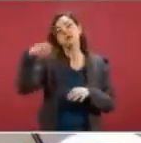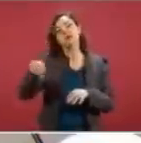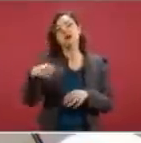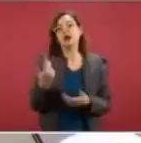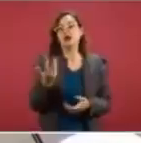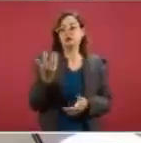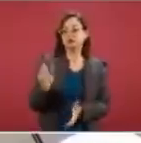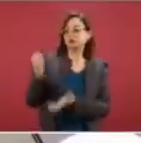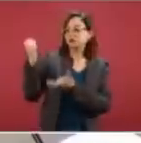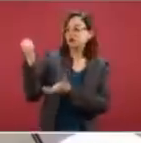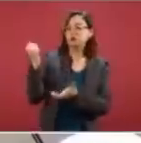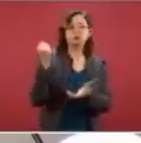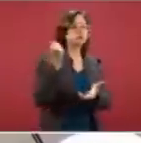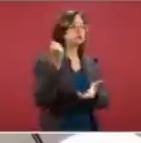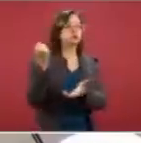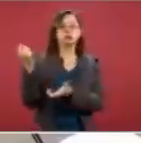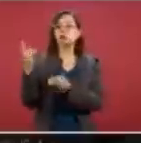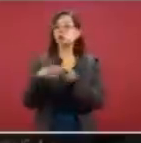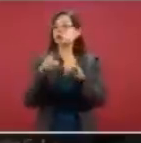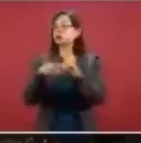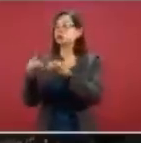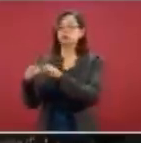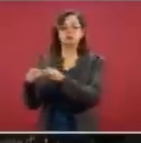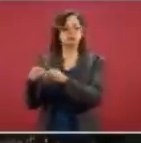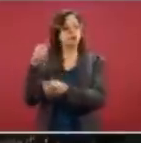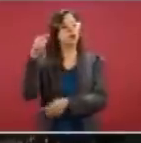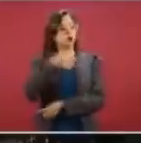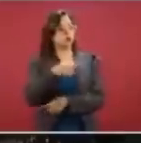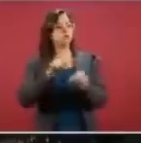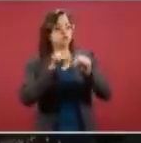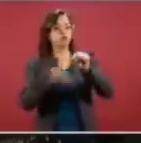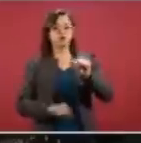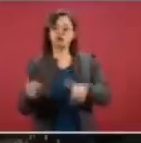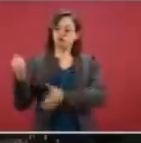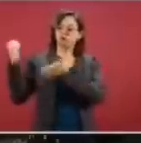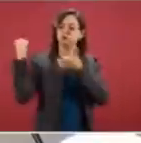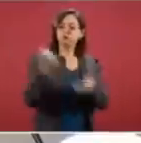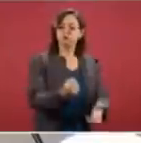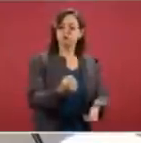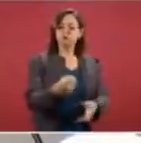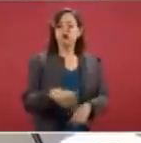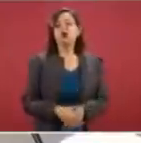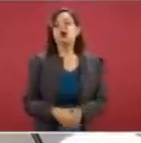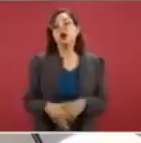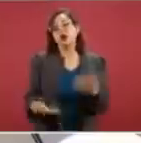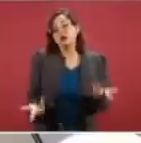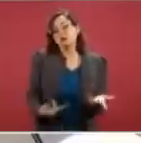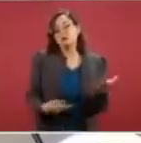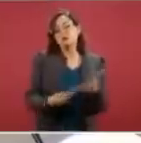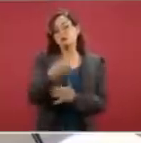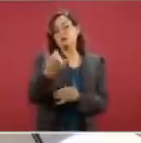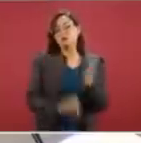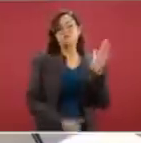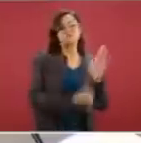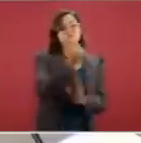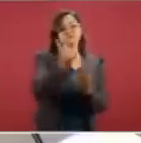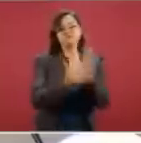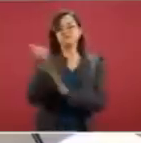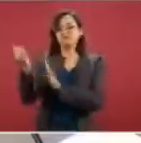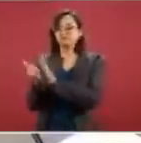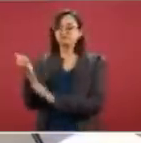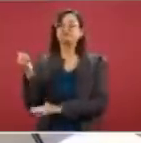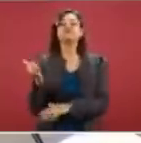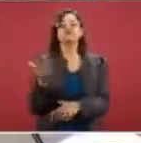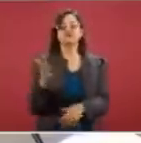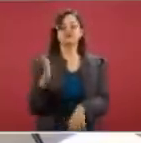tiene ahorita destino se venga a este país. En pocas palabras, este proyecto de infraestructura va a generar